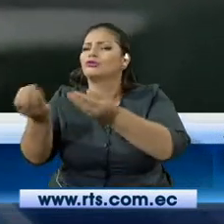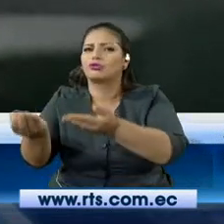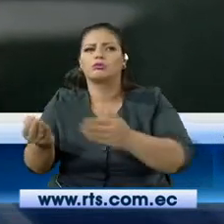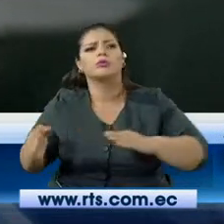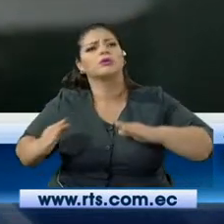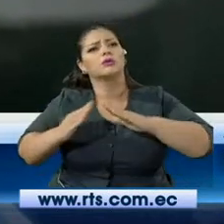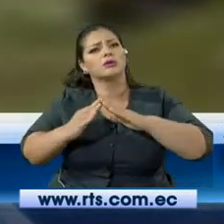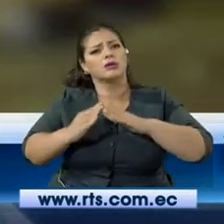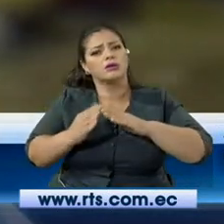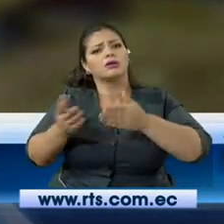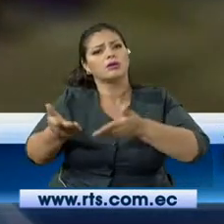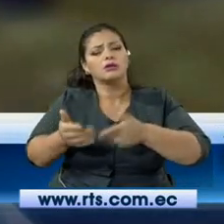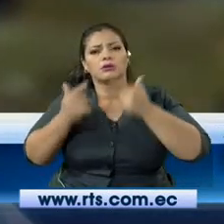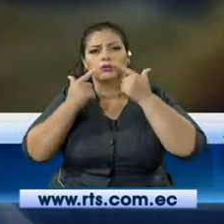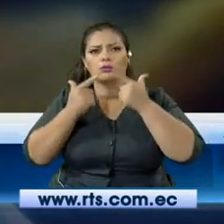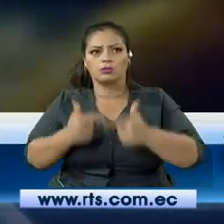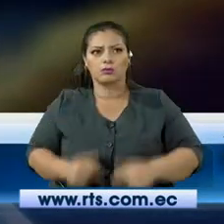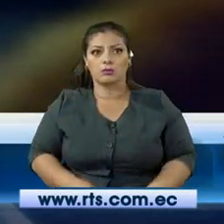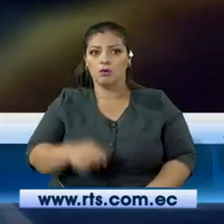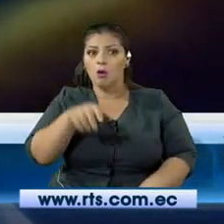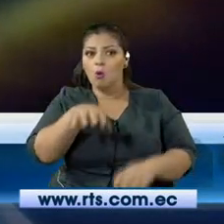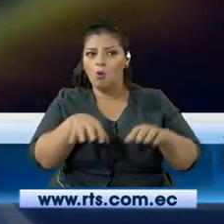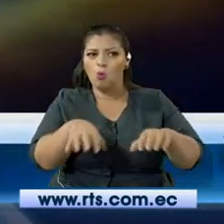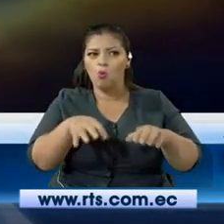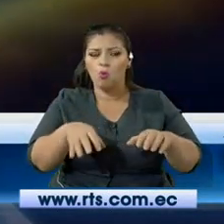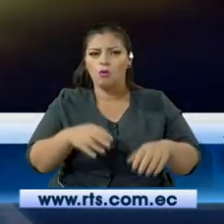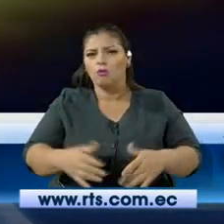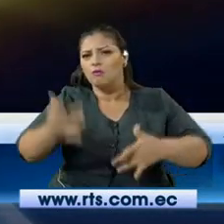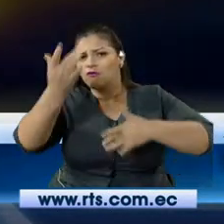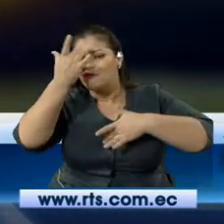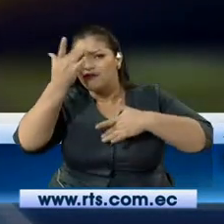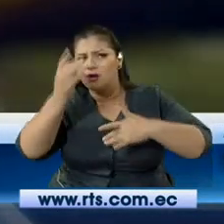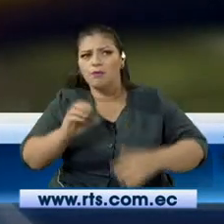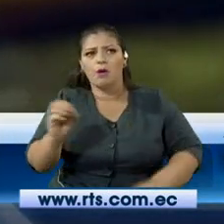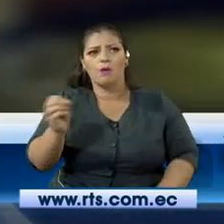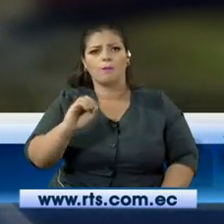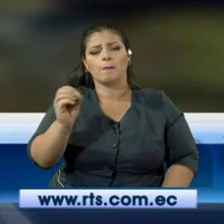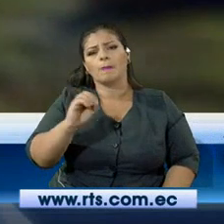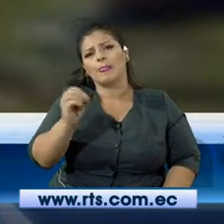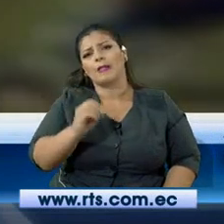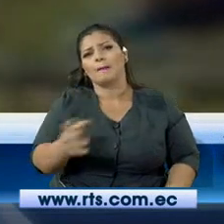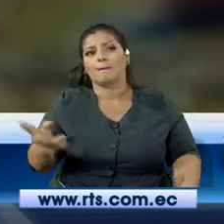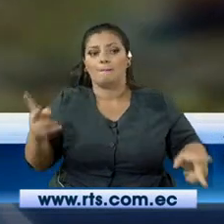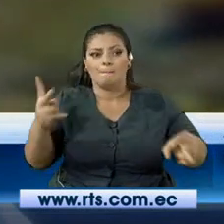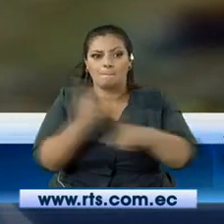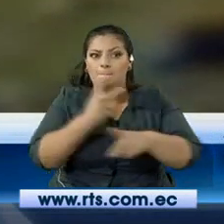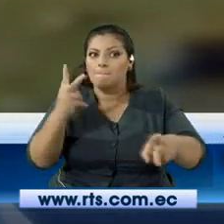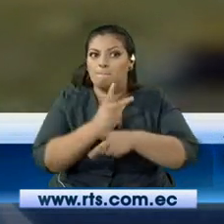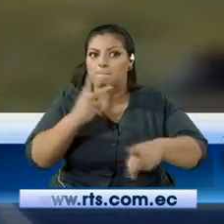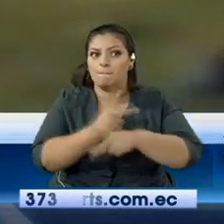por niveles de agresividad, por problemas de salud, sí, obviamente tendrán que ser, en este caso,